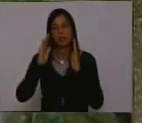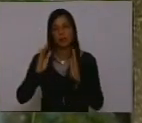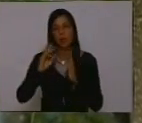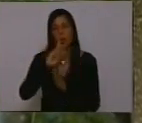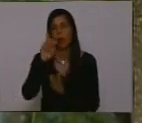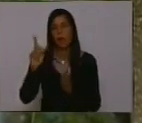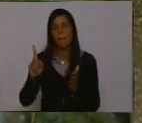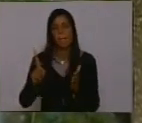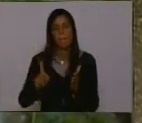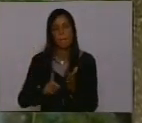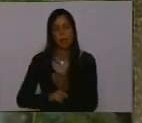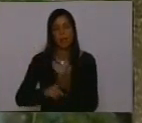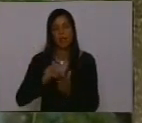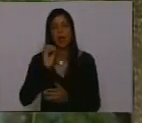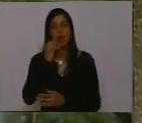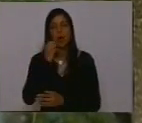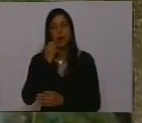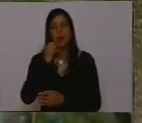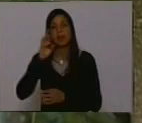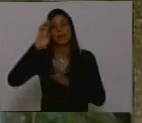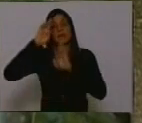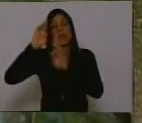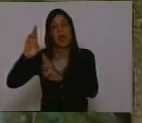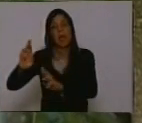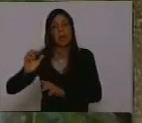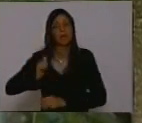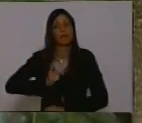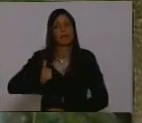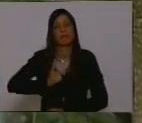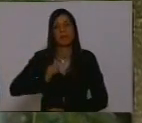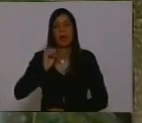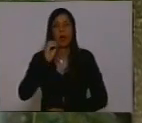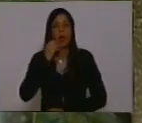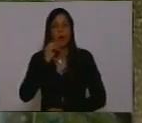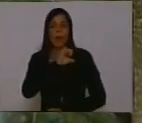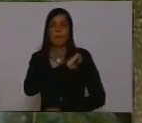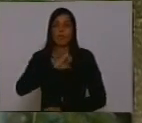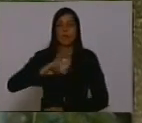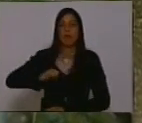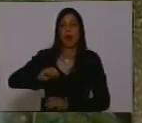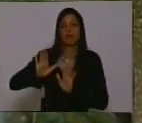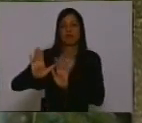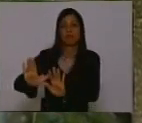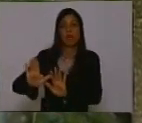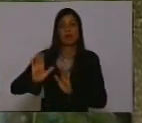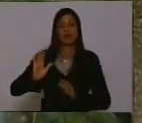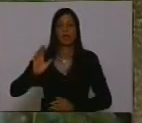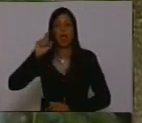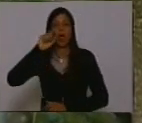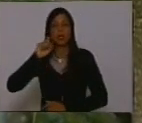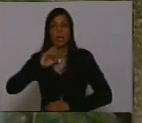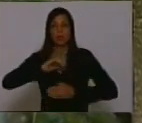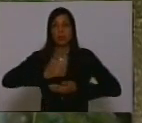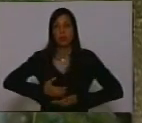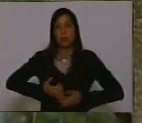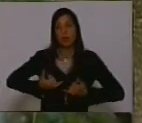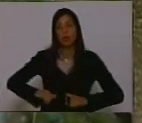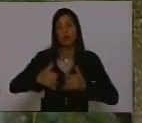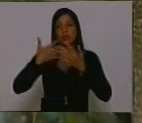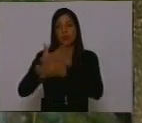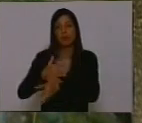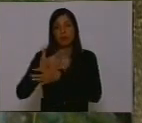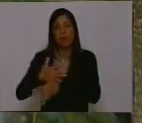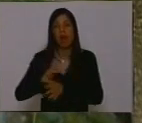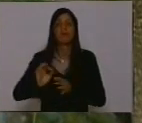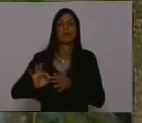calidad, que respete su libre consentimiento, su vida privada, planificación familiar y la responsabilidad sexual y